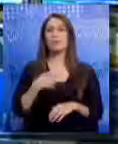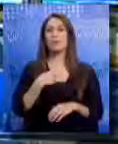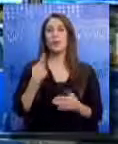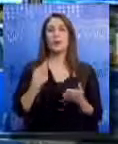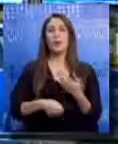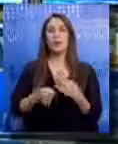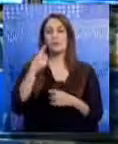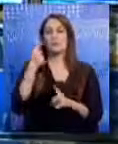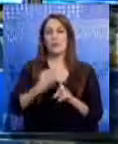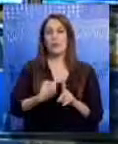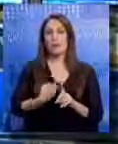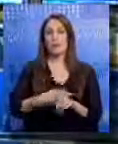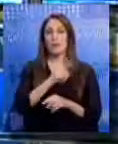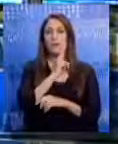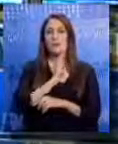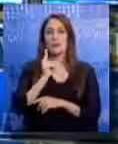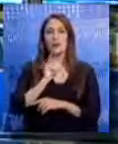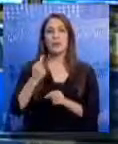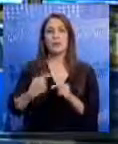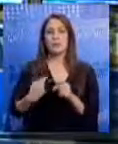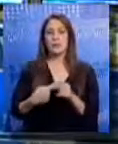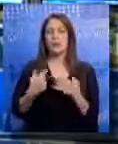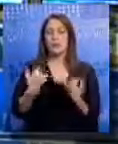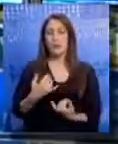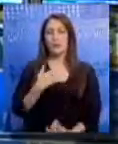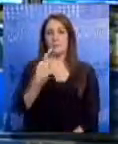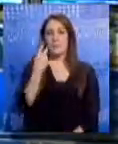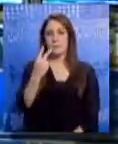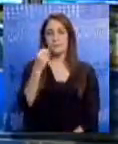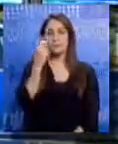por mercados y restaurantes de Quito y vamos a ver.